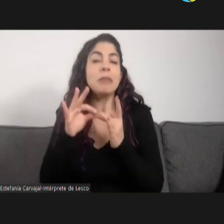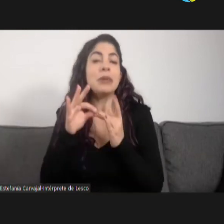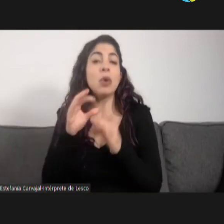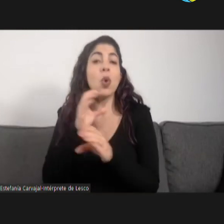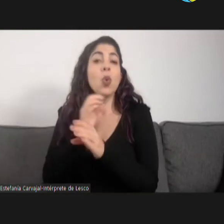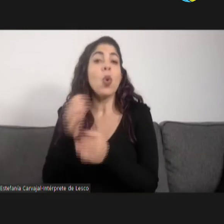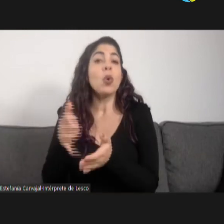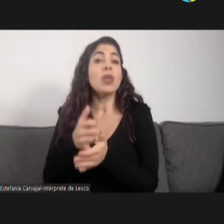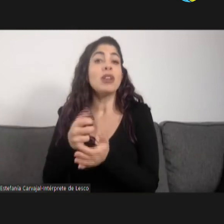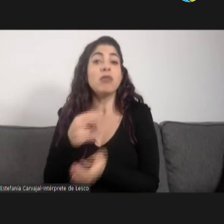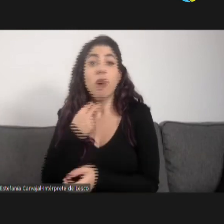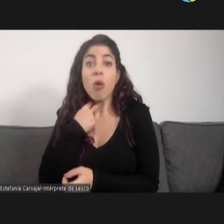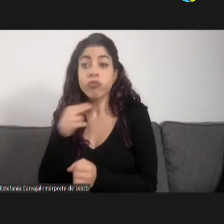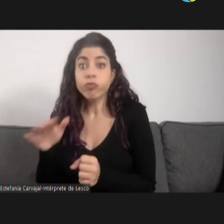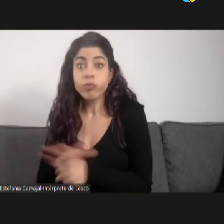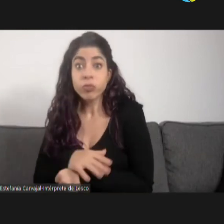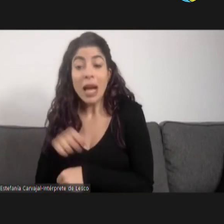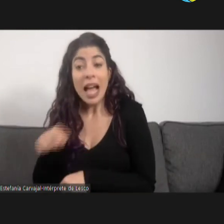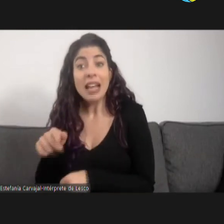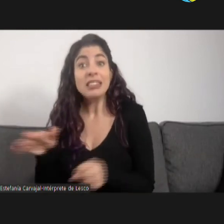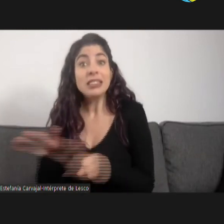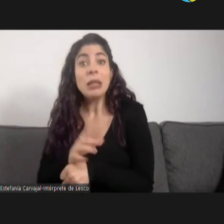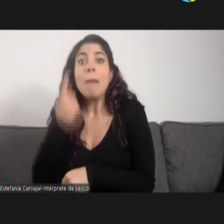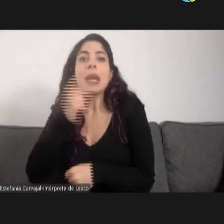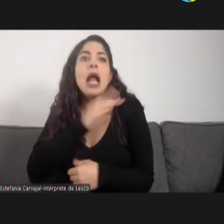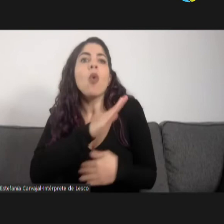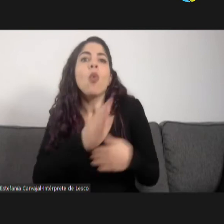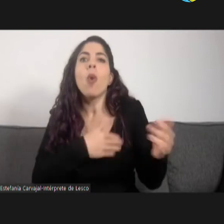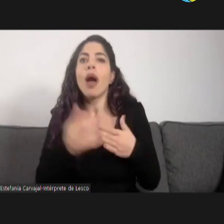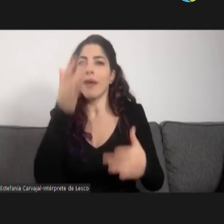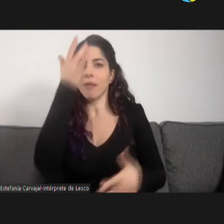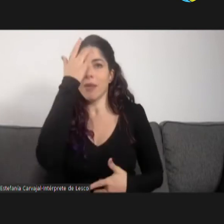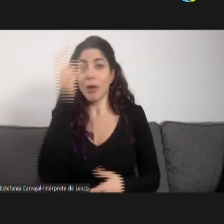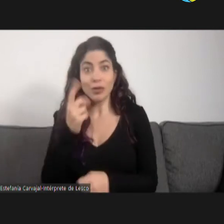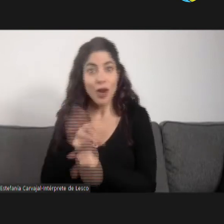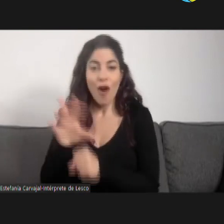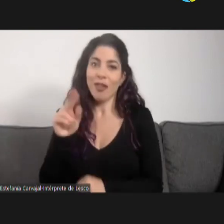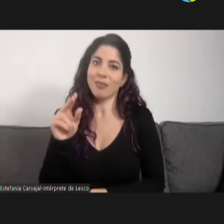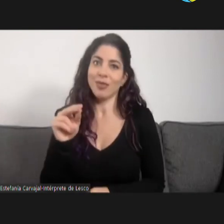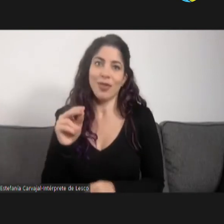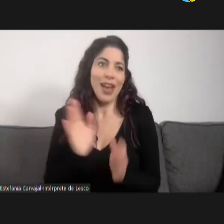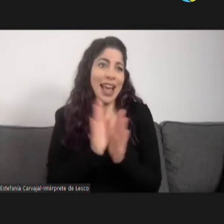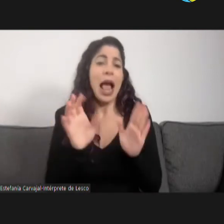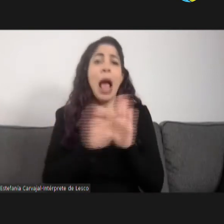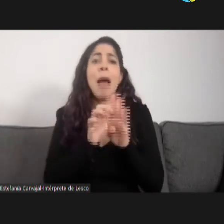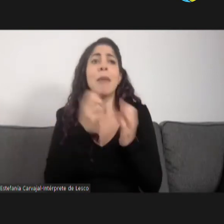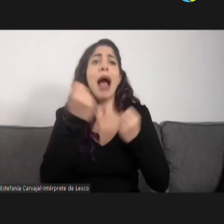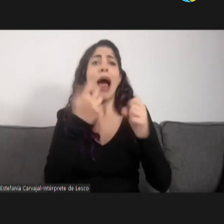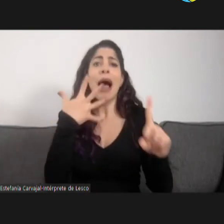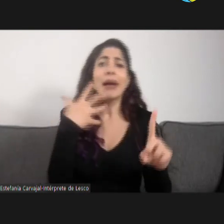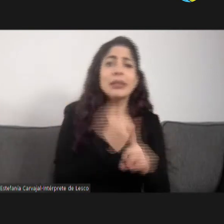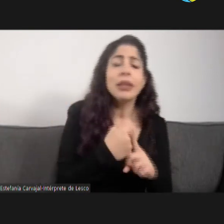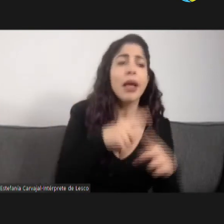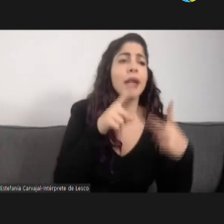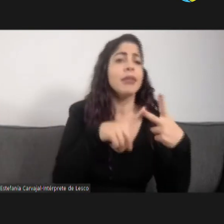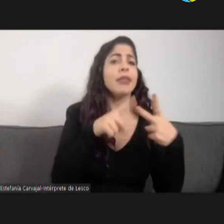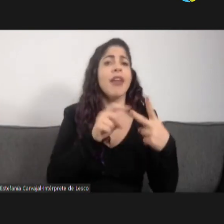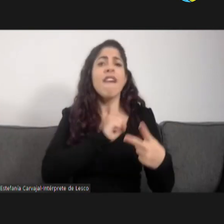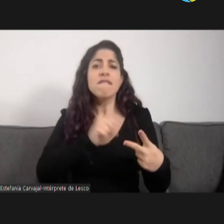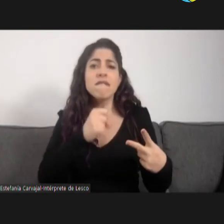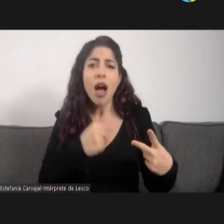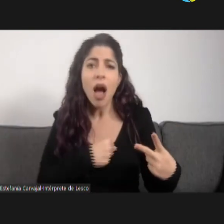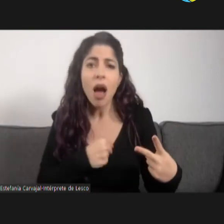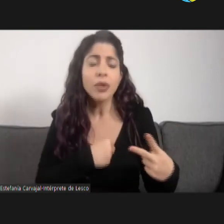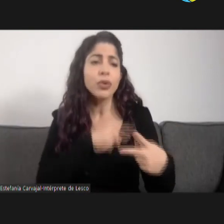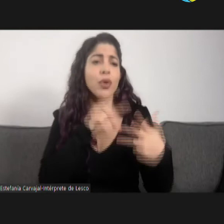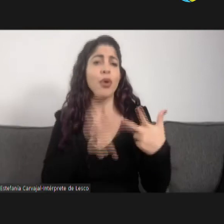atención, se saturan para todas las patologías, no solo para COVID. Estamos hablando de los accidentes de tránsito, de los infartos